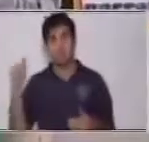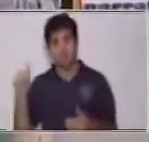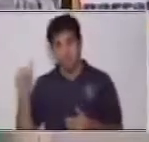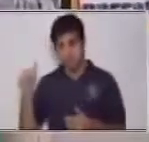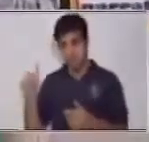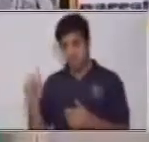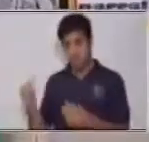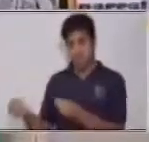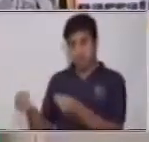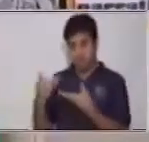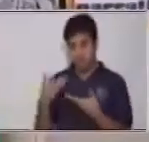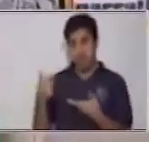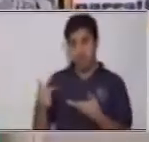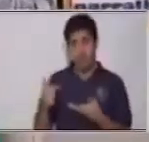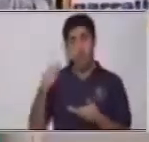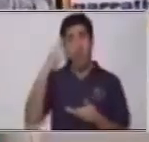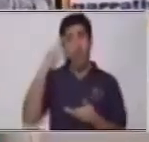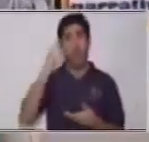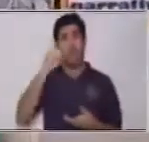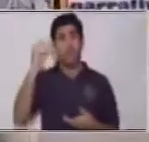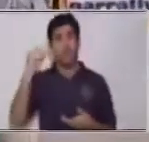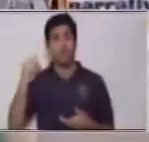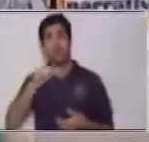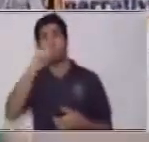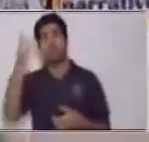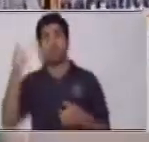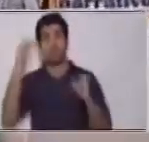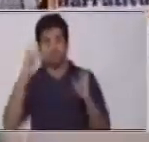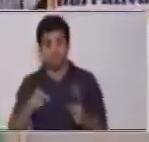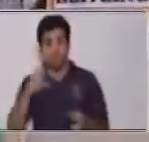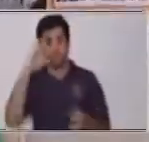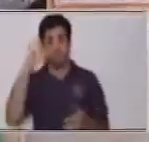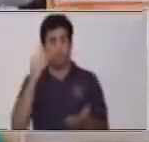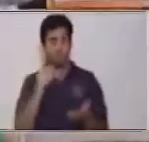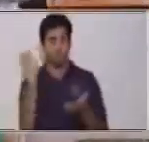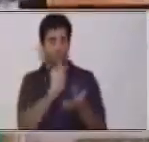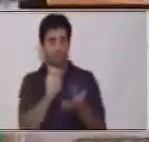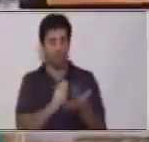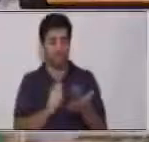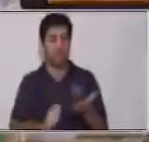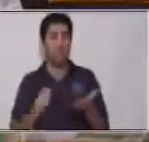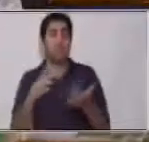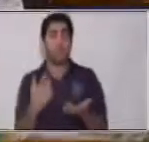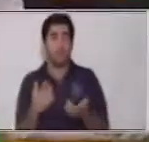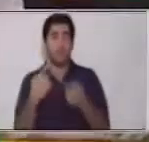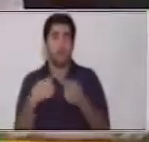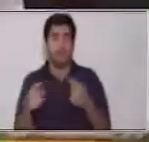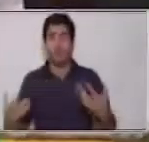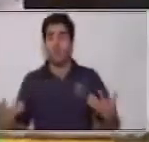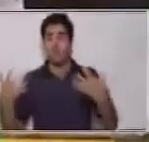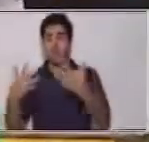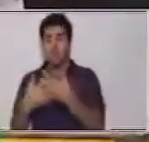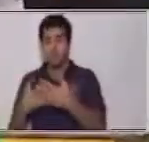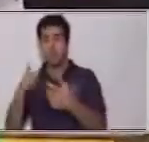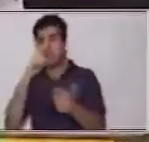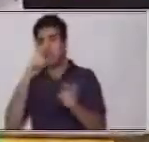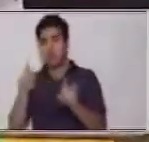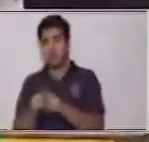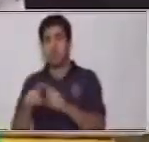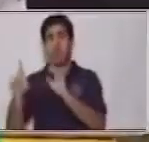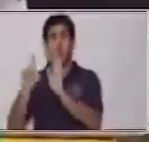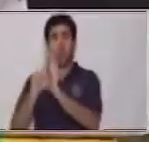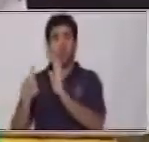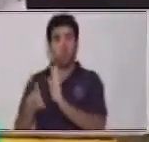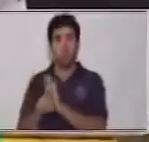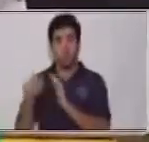argumenta la opinión de un autor, pero lo fundamenta ¿en qué? Lo fundamenta en la Constitución Política de la República